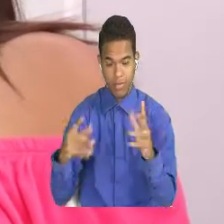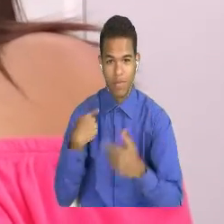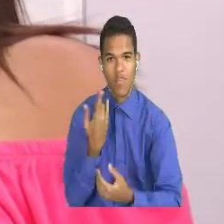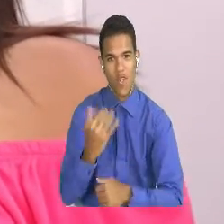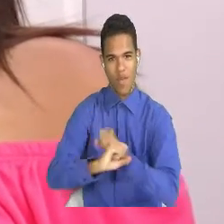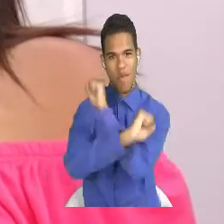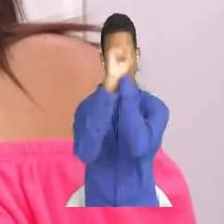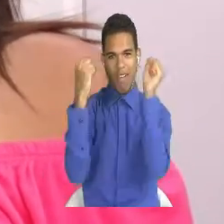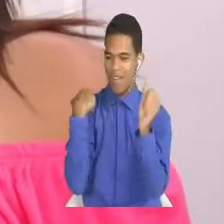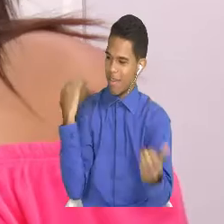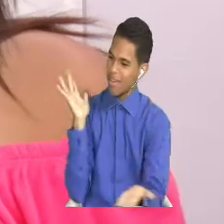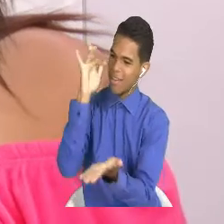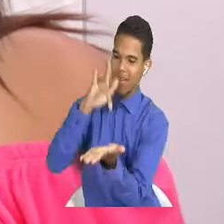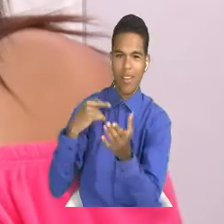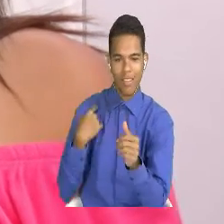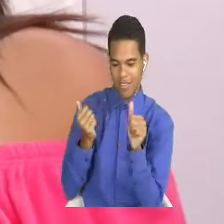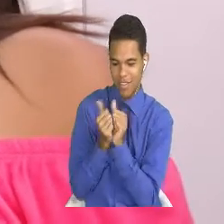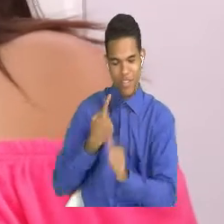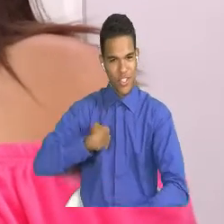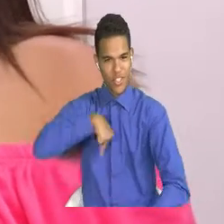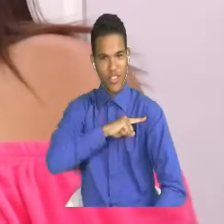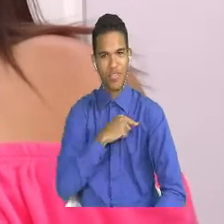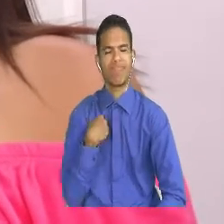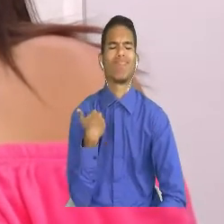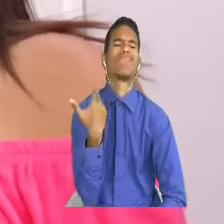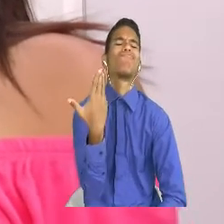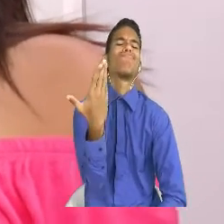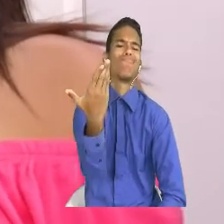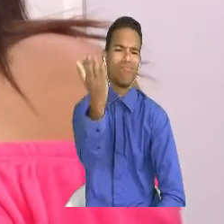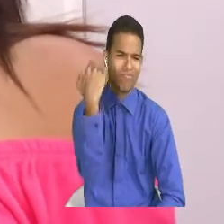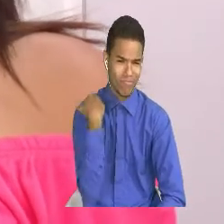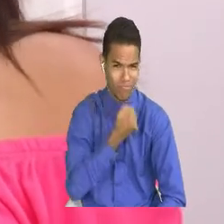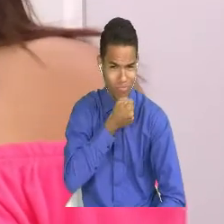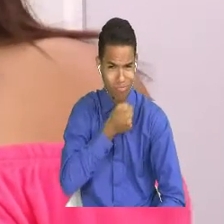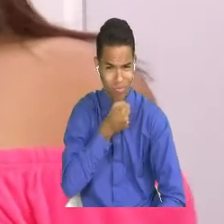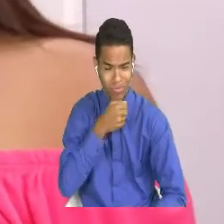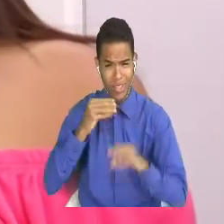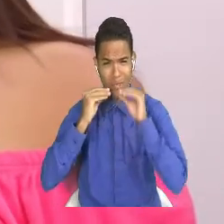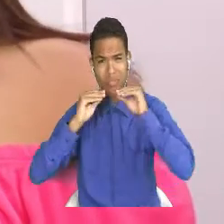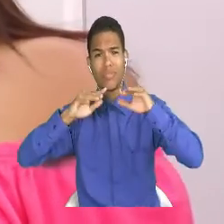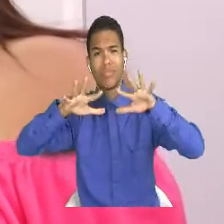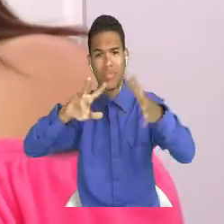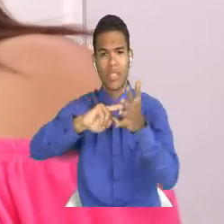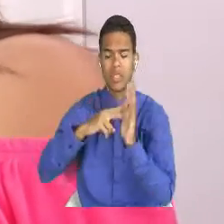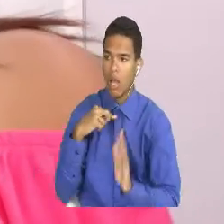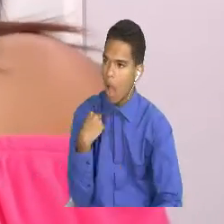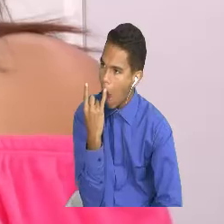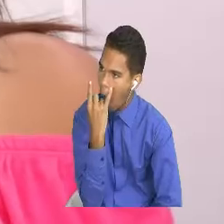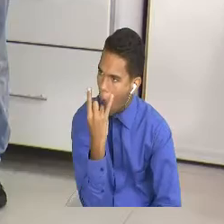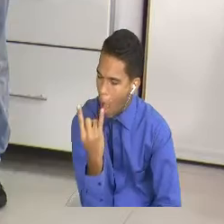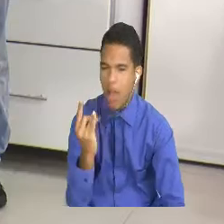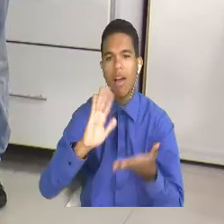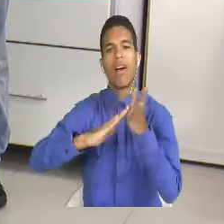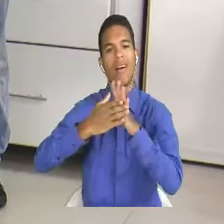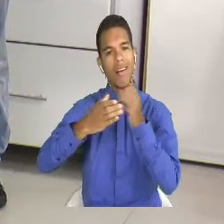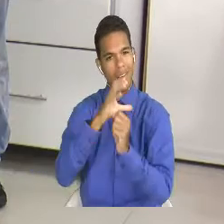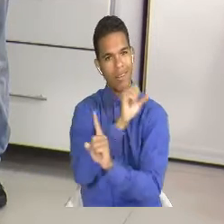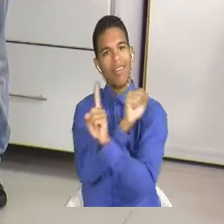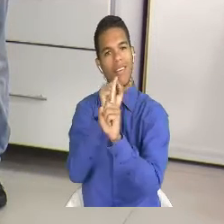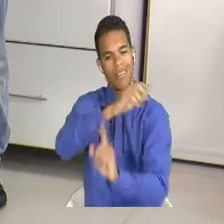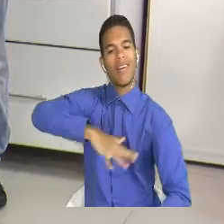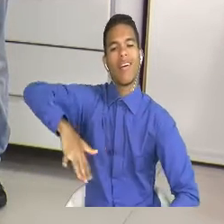a acompañarnos a todos nosotros, pero por supuesto también a traer una noticia de completo interés social en comunidad para todos ustedes. Y